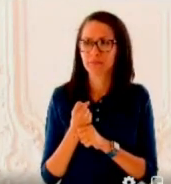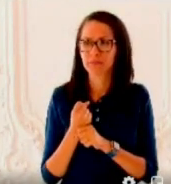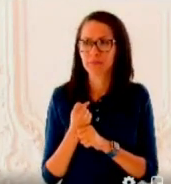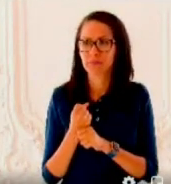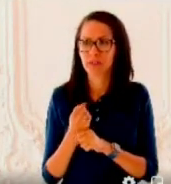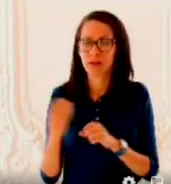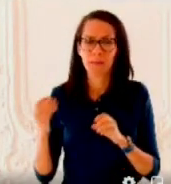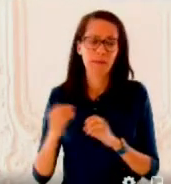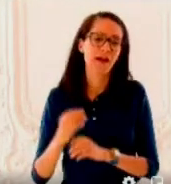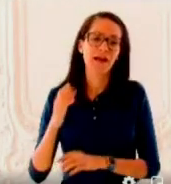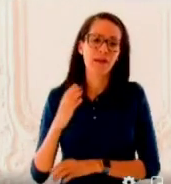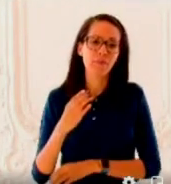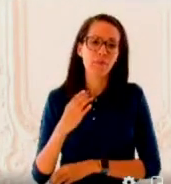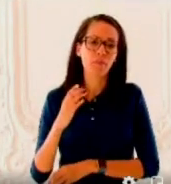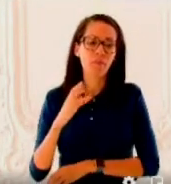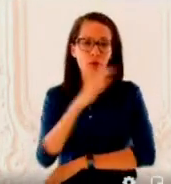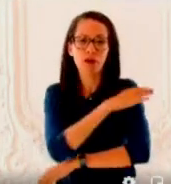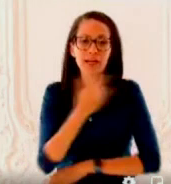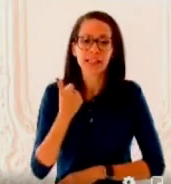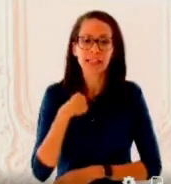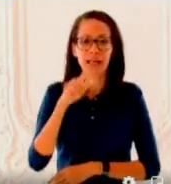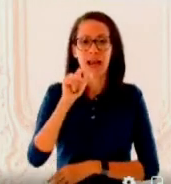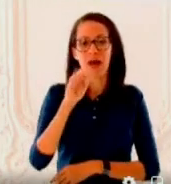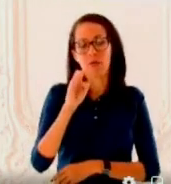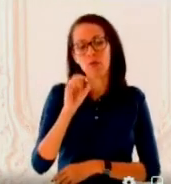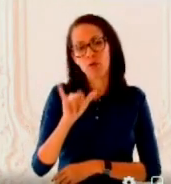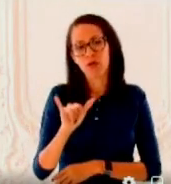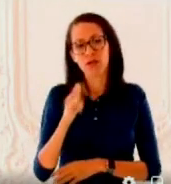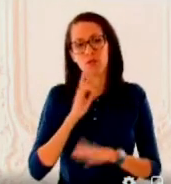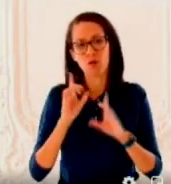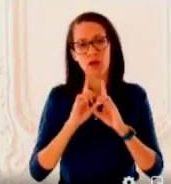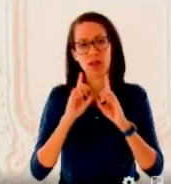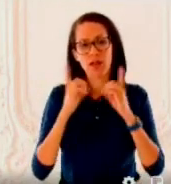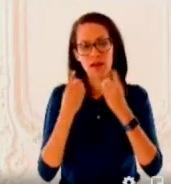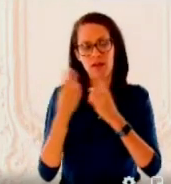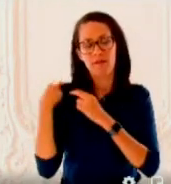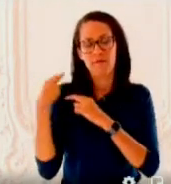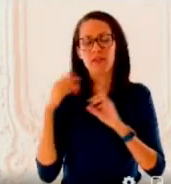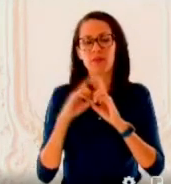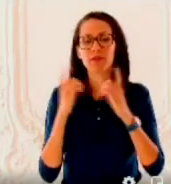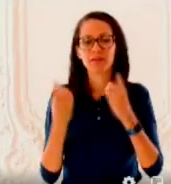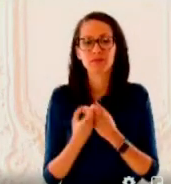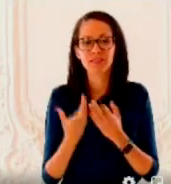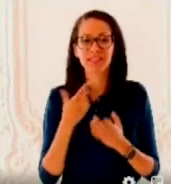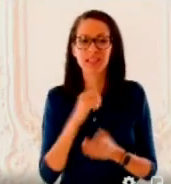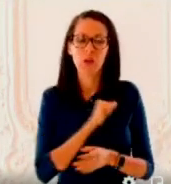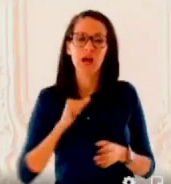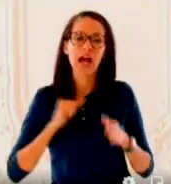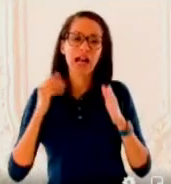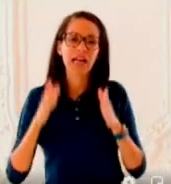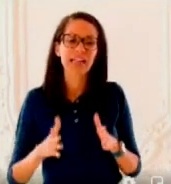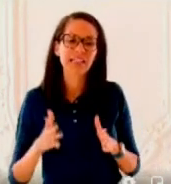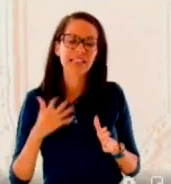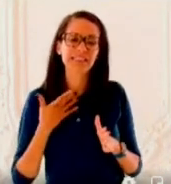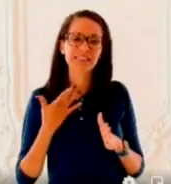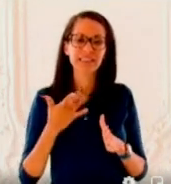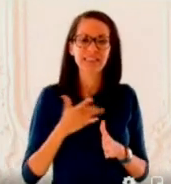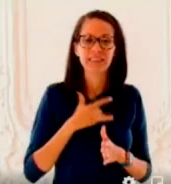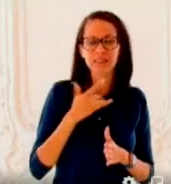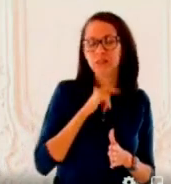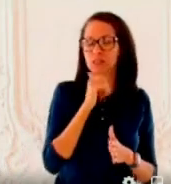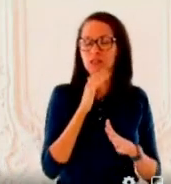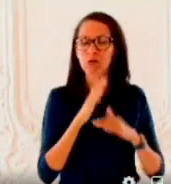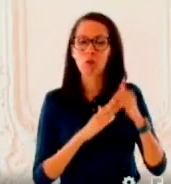Lavoy como secretario, es que a los alcaldes, por regla general, les ha incomodado que el gobierno central concede